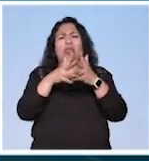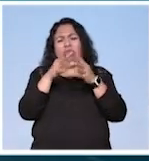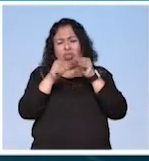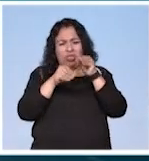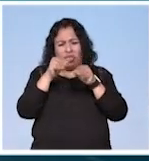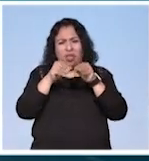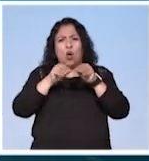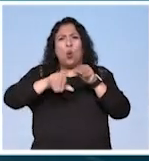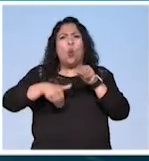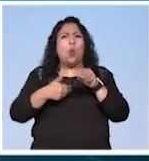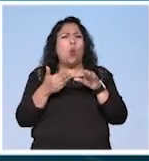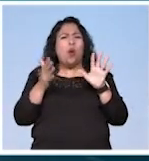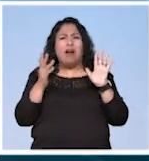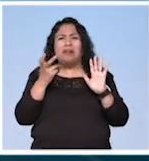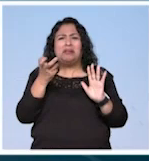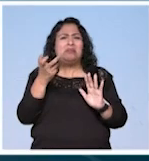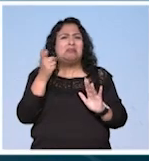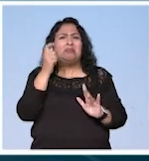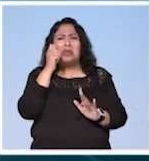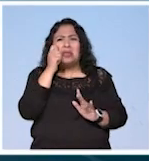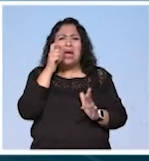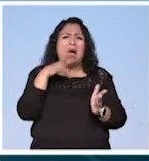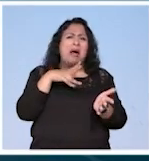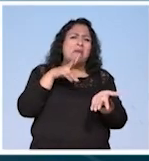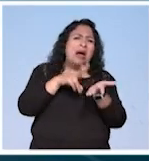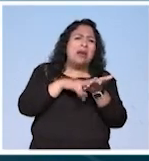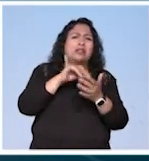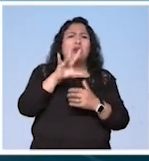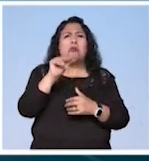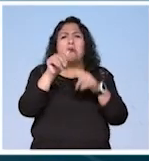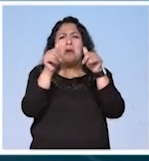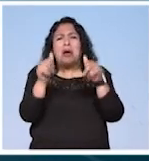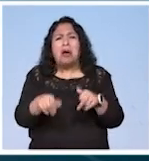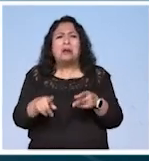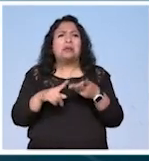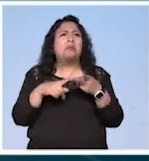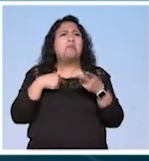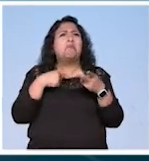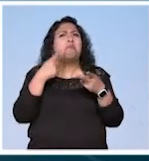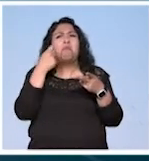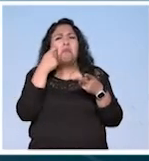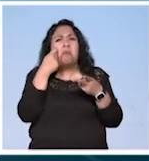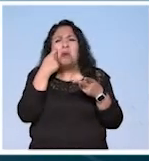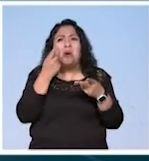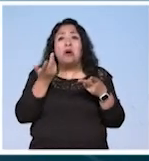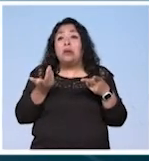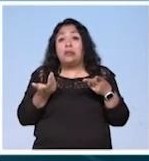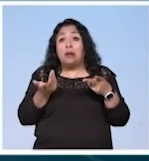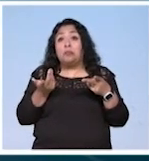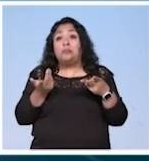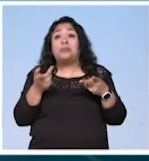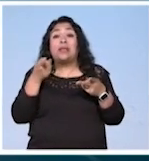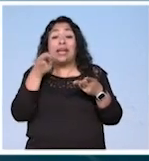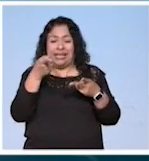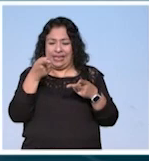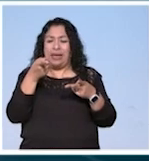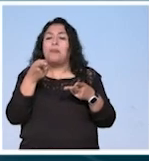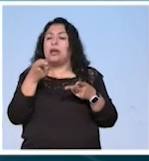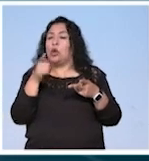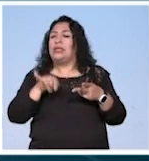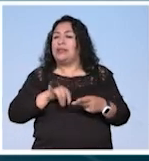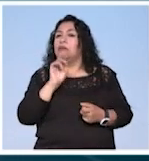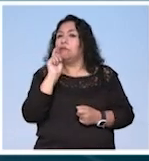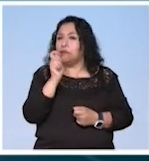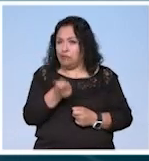Collage y las metió ahí es irrelevante si tenían valor artístico no es irrelevante si lo que fue que interesante fue